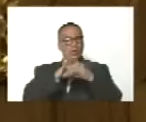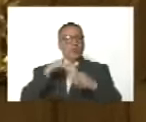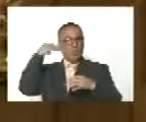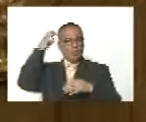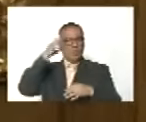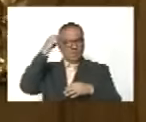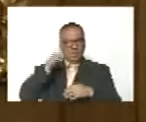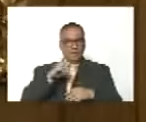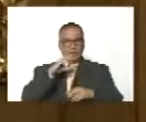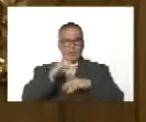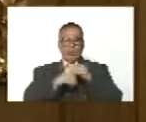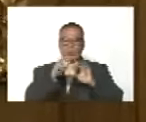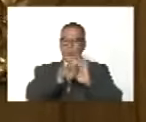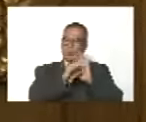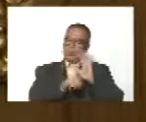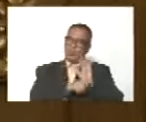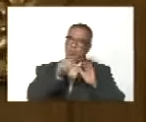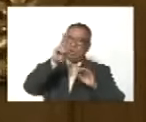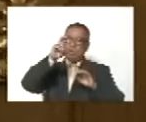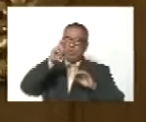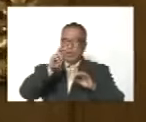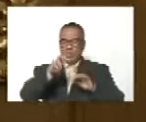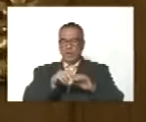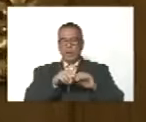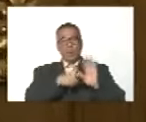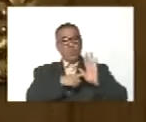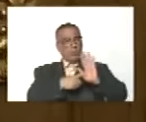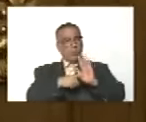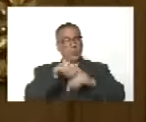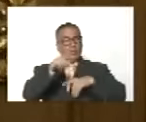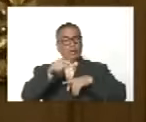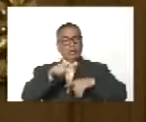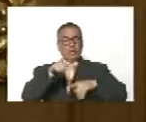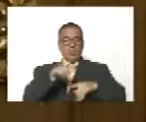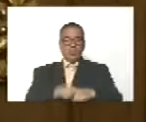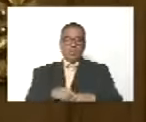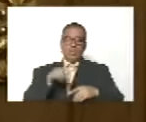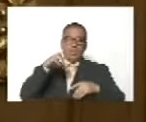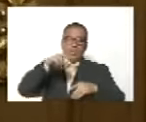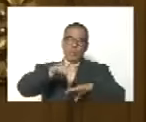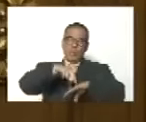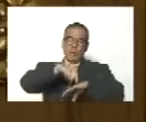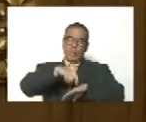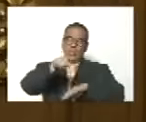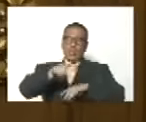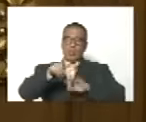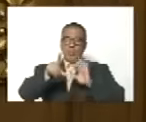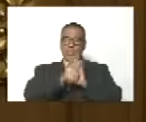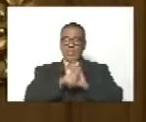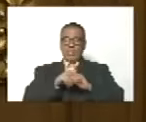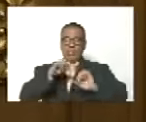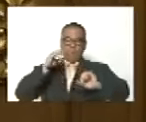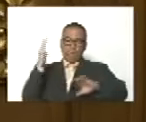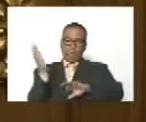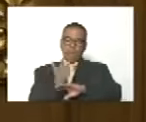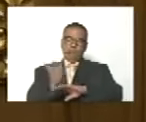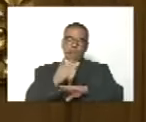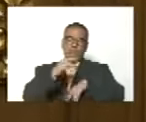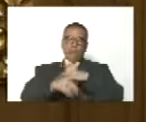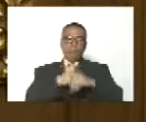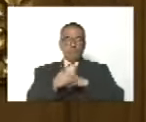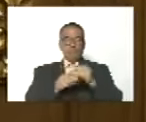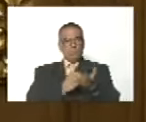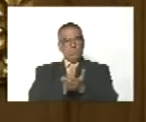Europea constituyen una nueva muestra de arrogancia neocolonial, ilegal y hostil, que va